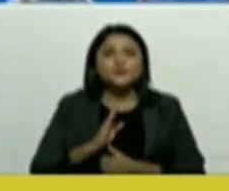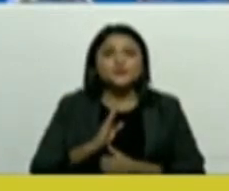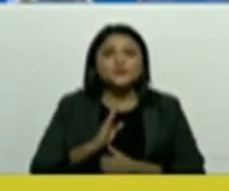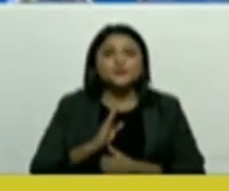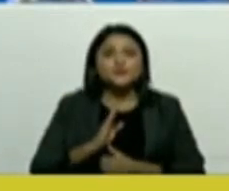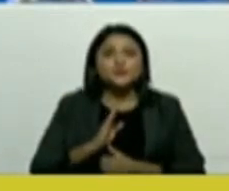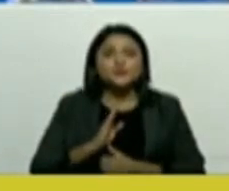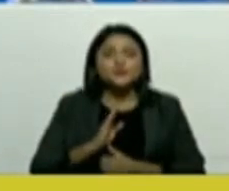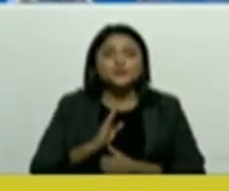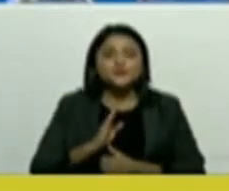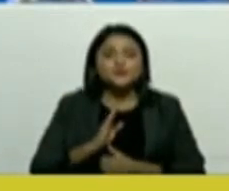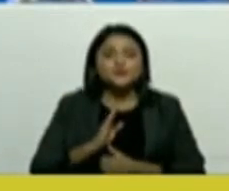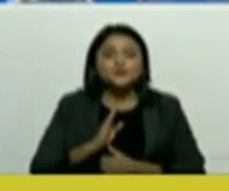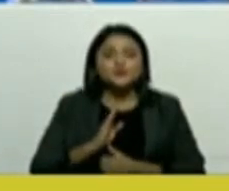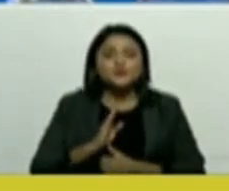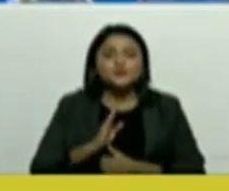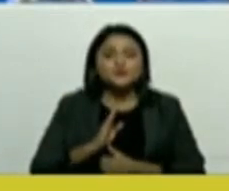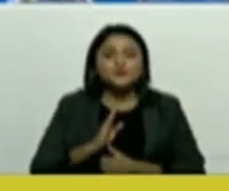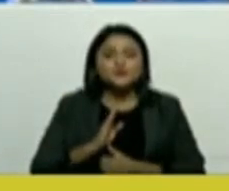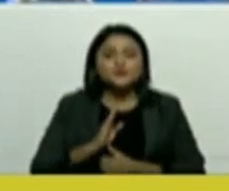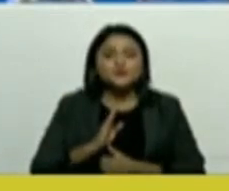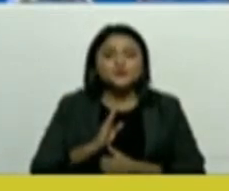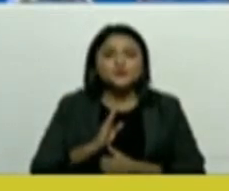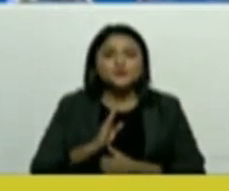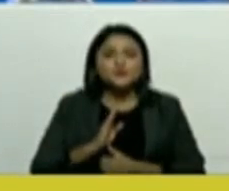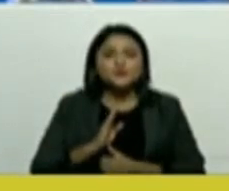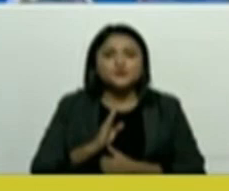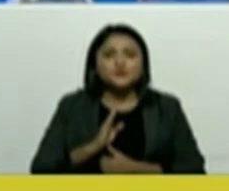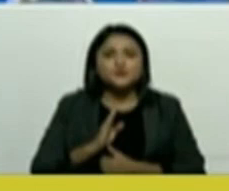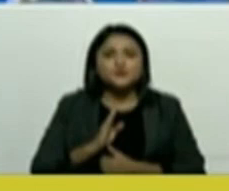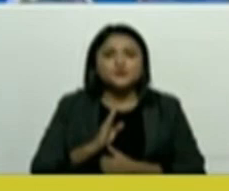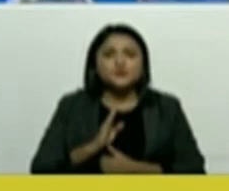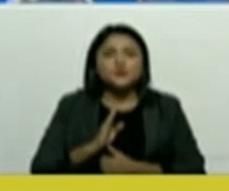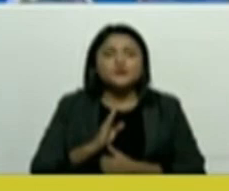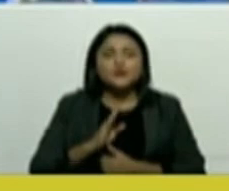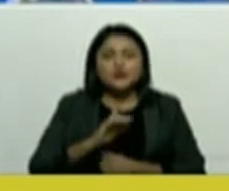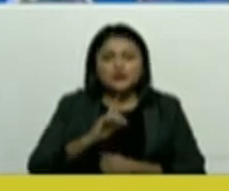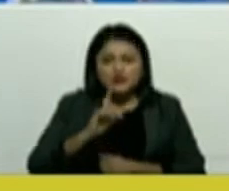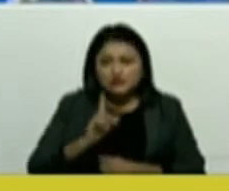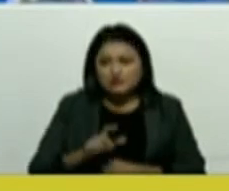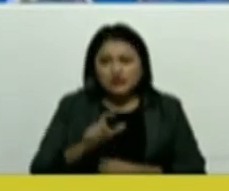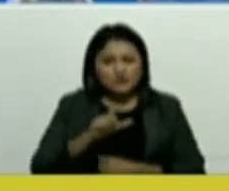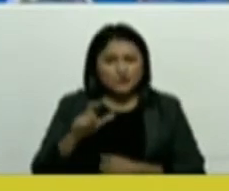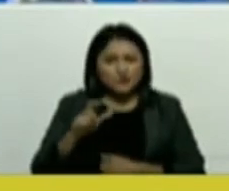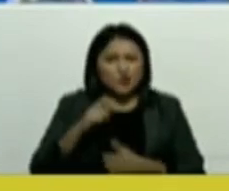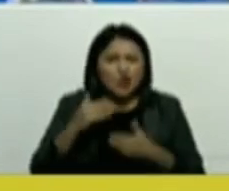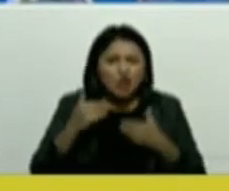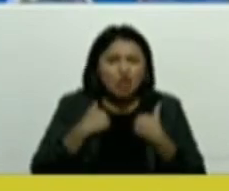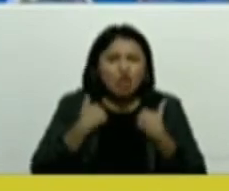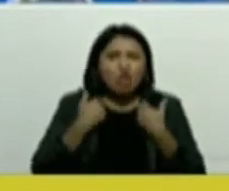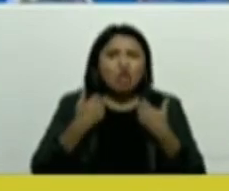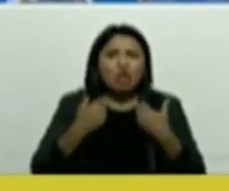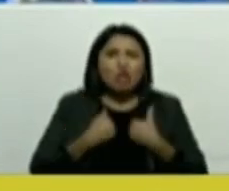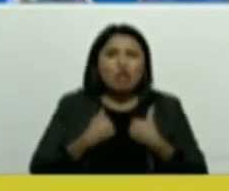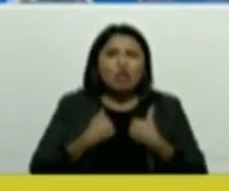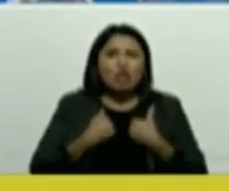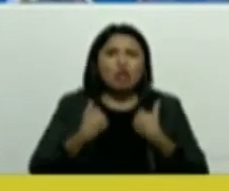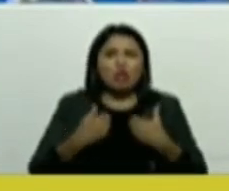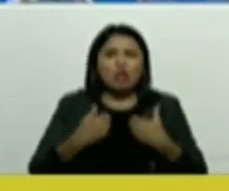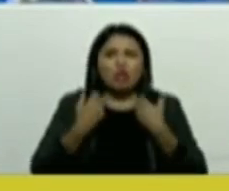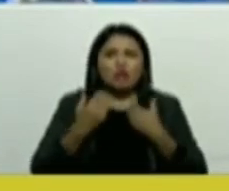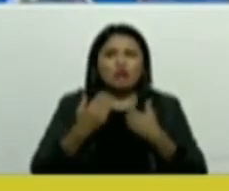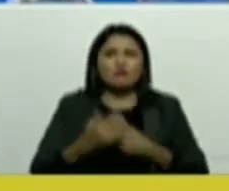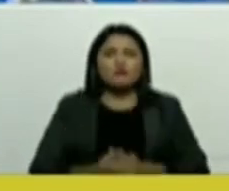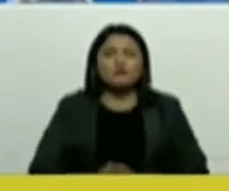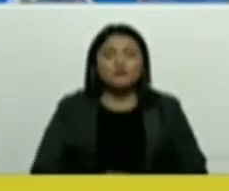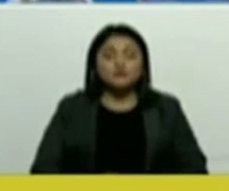Aquellos con menos ventajas que otros. To those who had suffered. A los que sufrían.